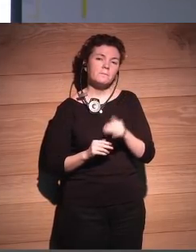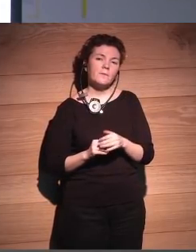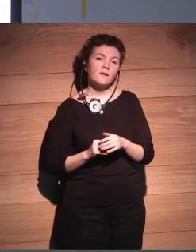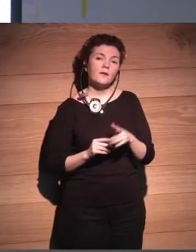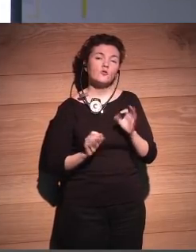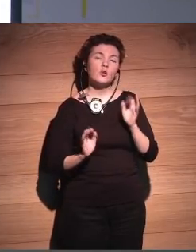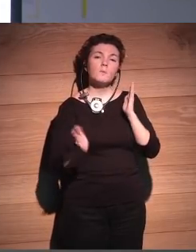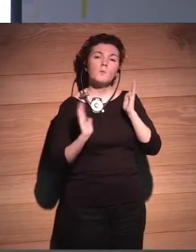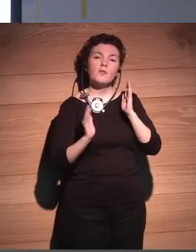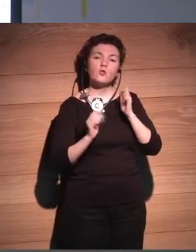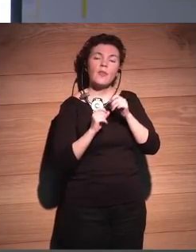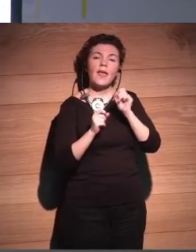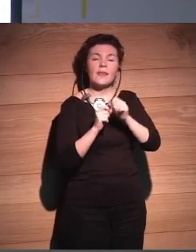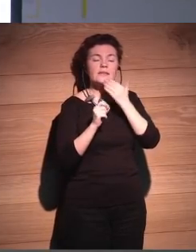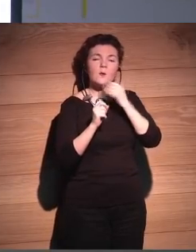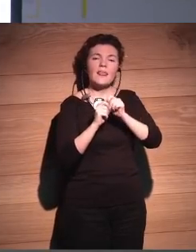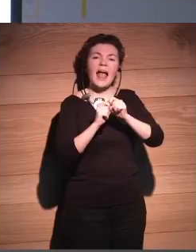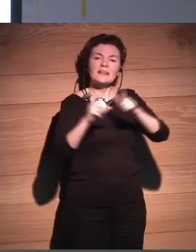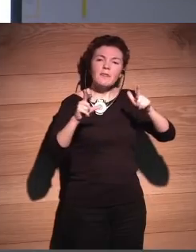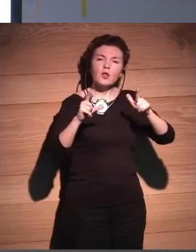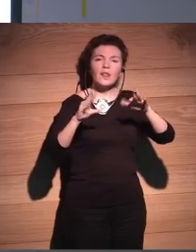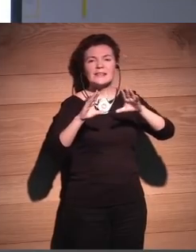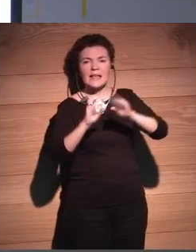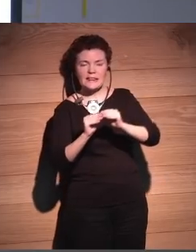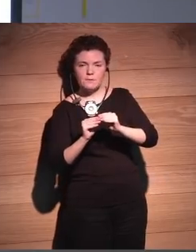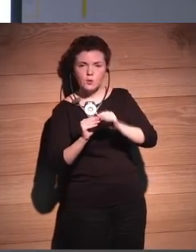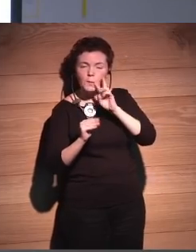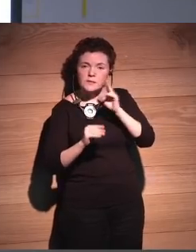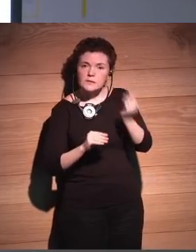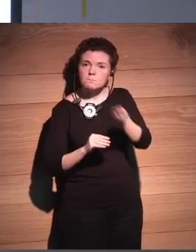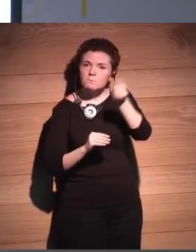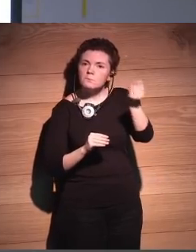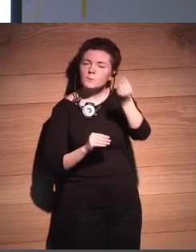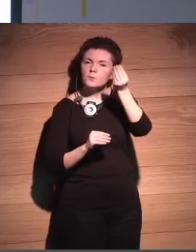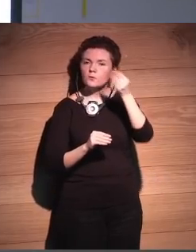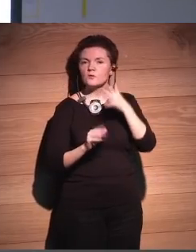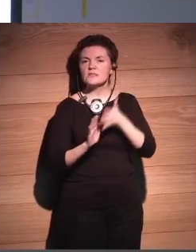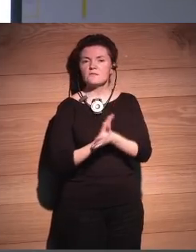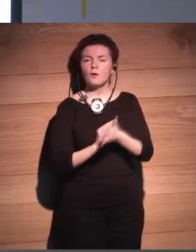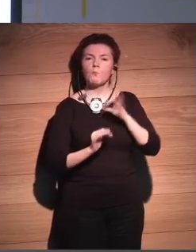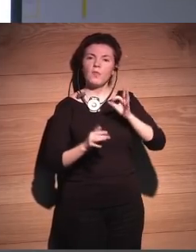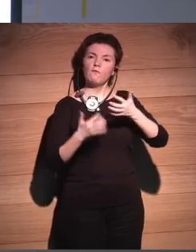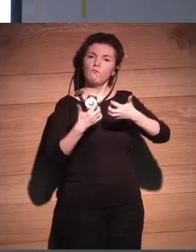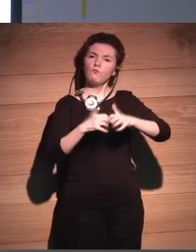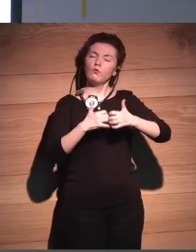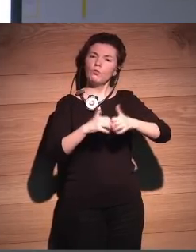el momento de activación y desactivación, digamos, y vemos cómo esto está mejorando, con lo cual esto pues puede